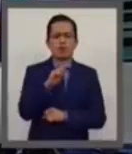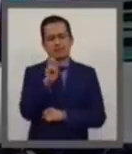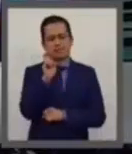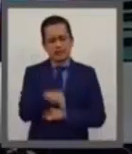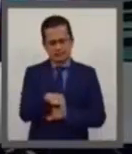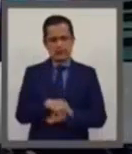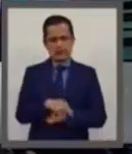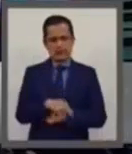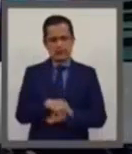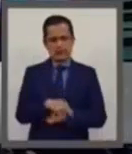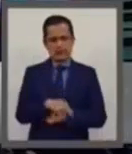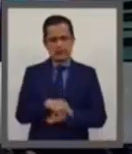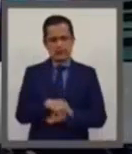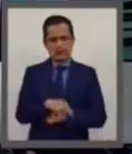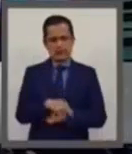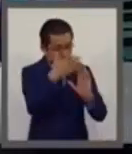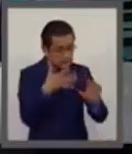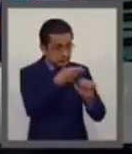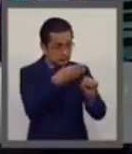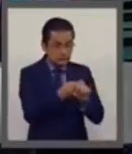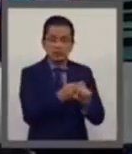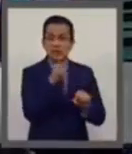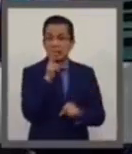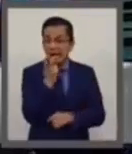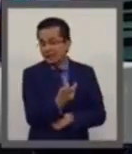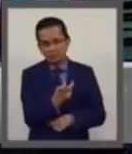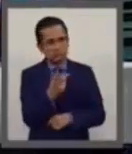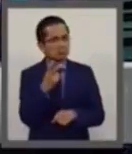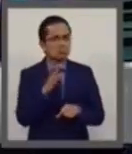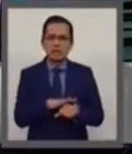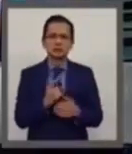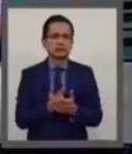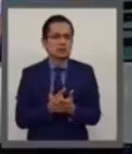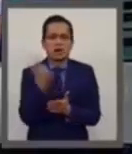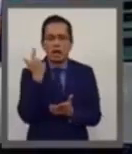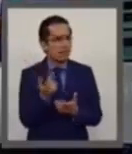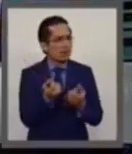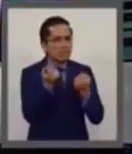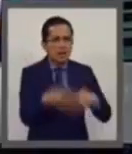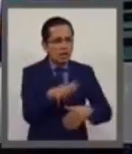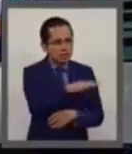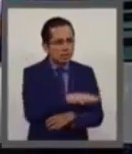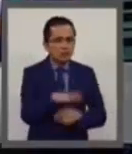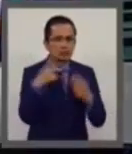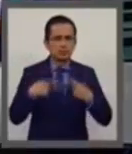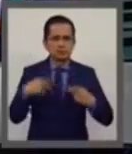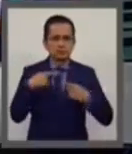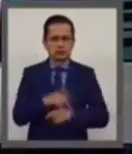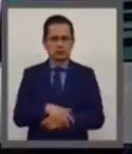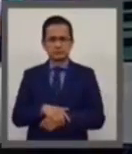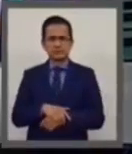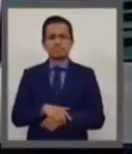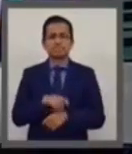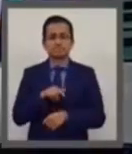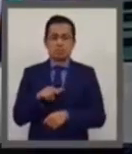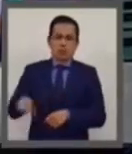y rehabilitación están causando estragos en la sociedad. El gobierno federal